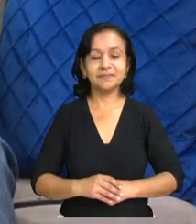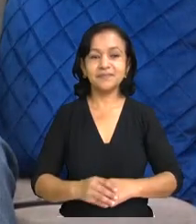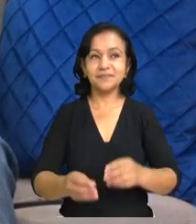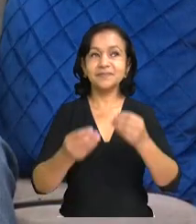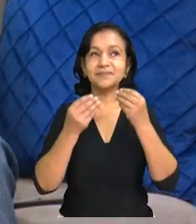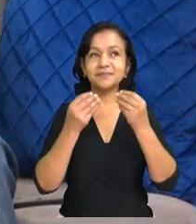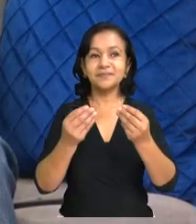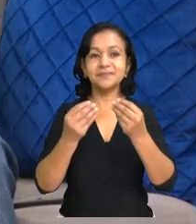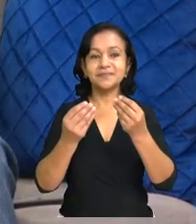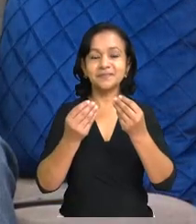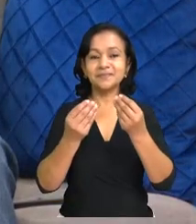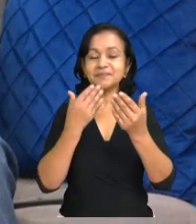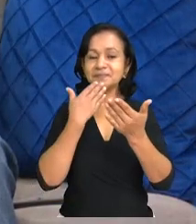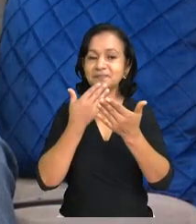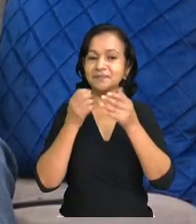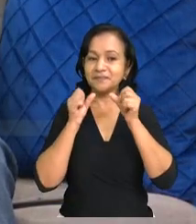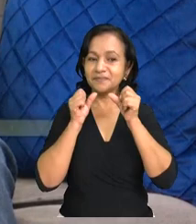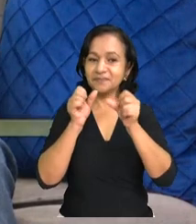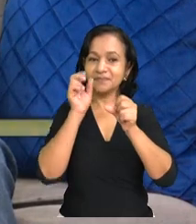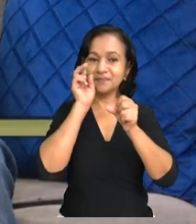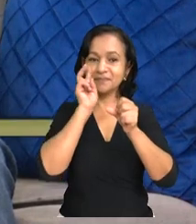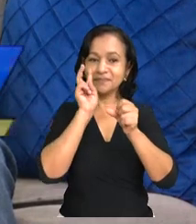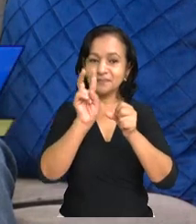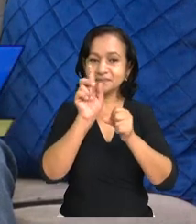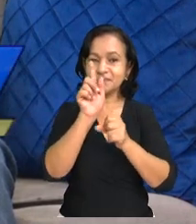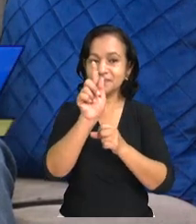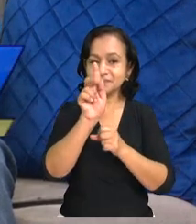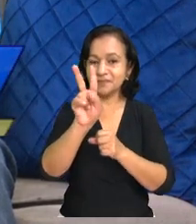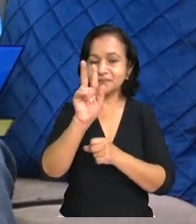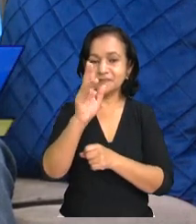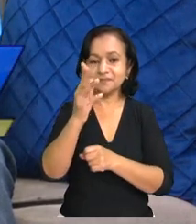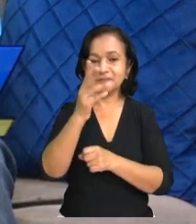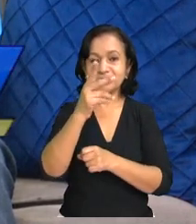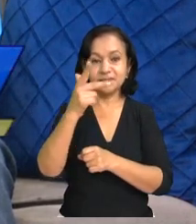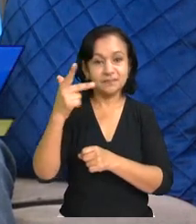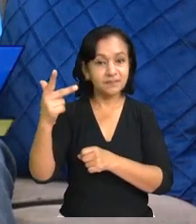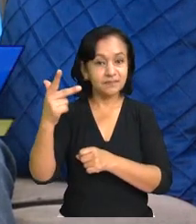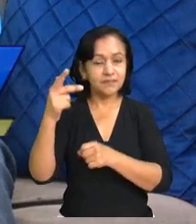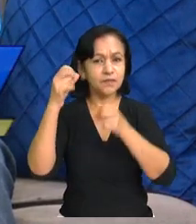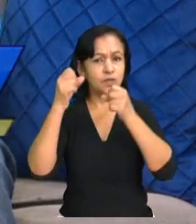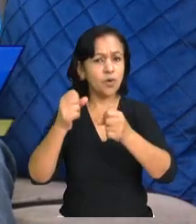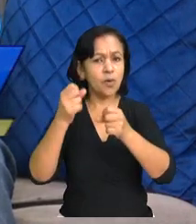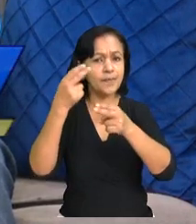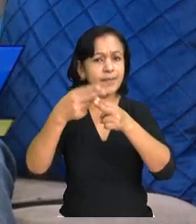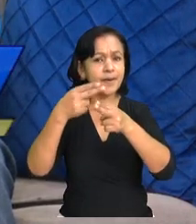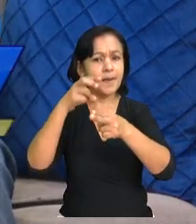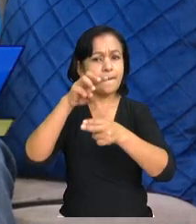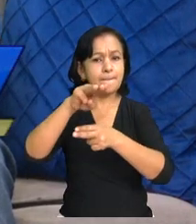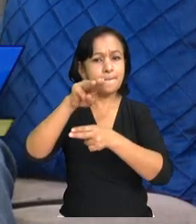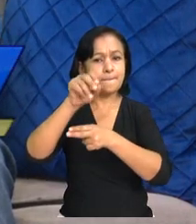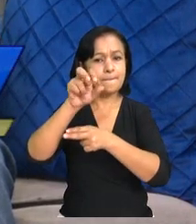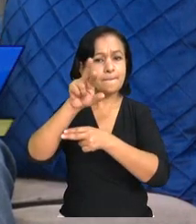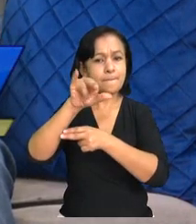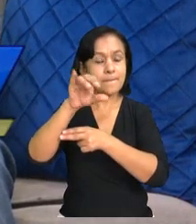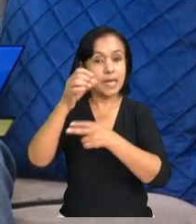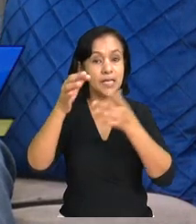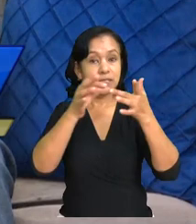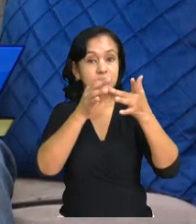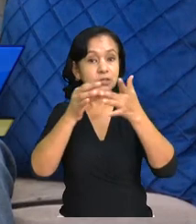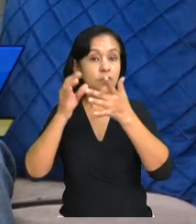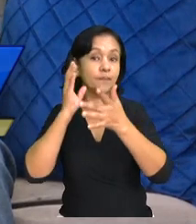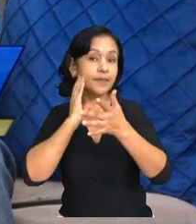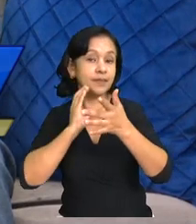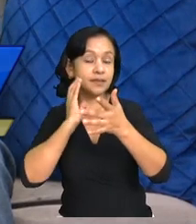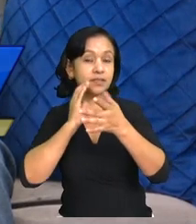Muchísimas gracias por continuar en sintonía del canal parlamentario. Con nosotros hoy el compañero Mario Castro Merlo, especialista en gestión estratégica del nuevo